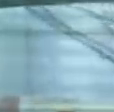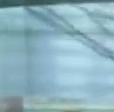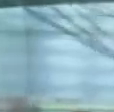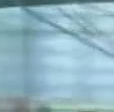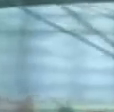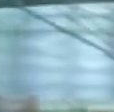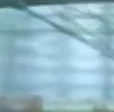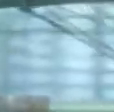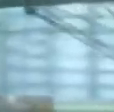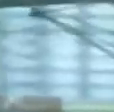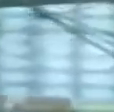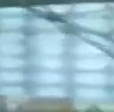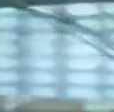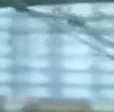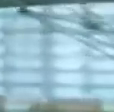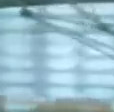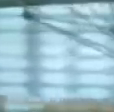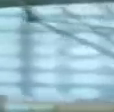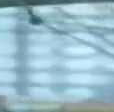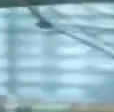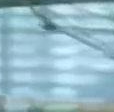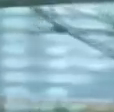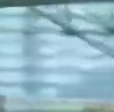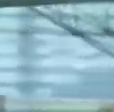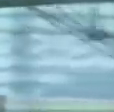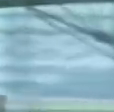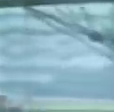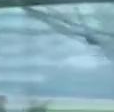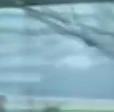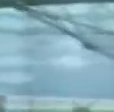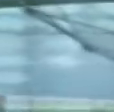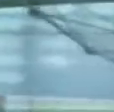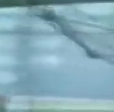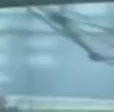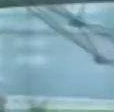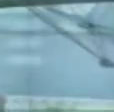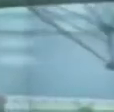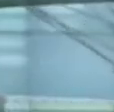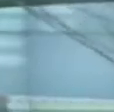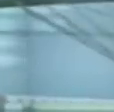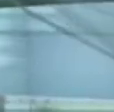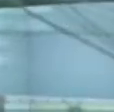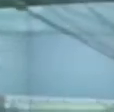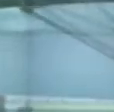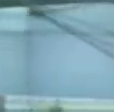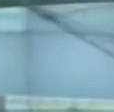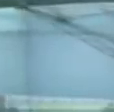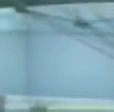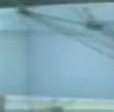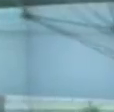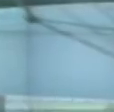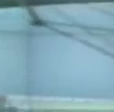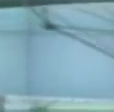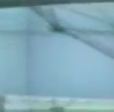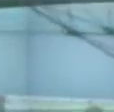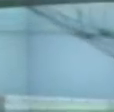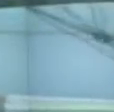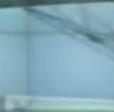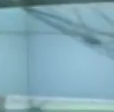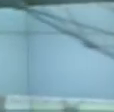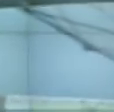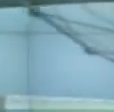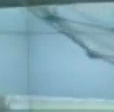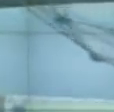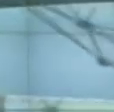Gracias por seguir con nosotros. Y a propósito del acto de instalación número 77 de la Asamblea Anual de Fedecámaras, la vicepresidenta ejecutiva Delcy